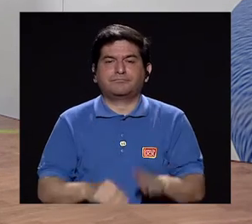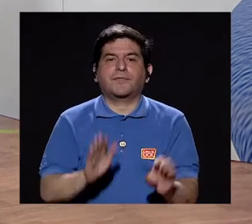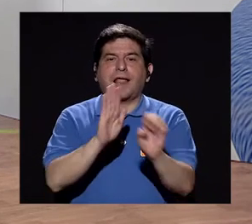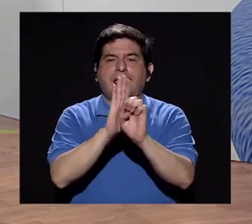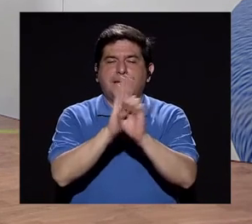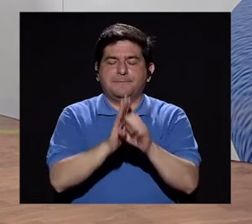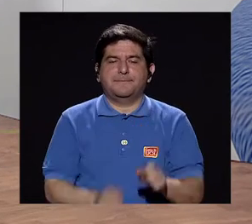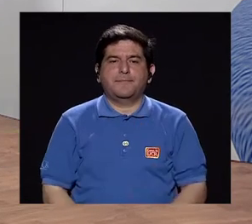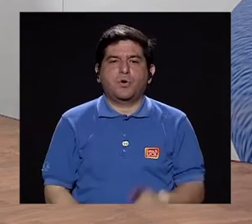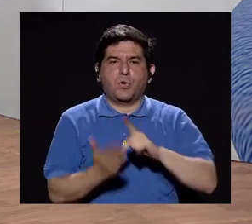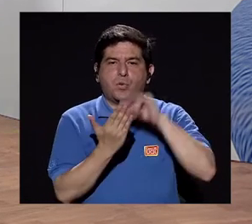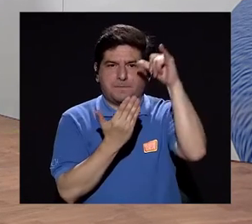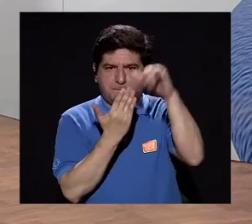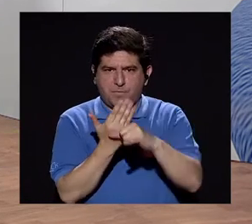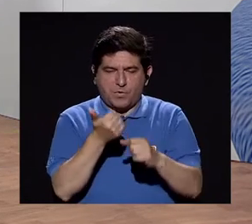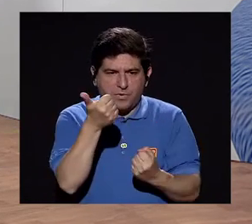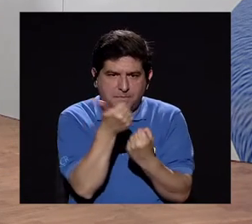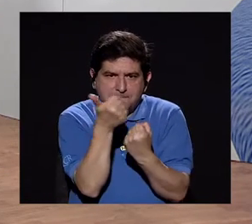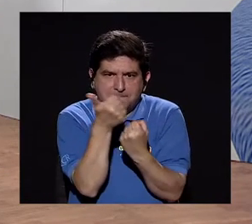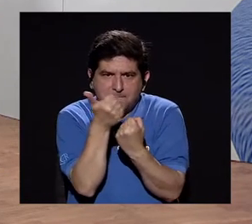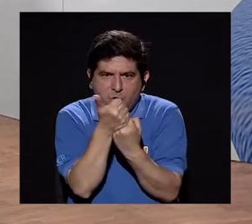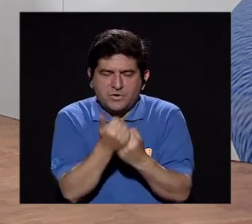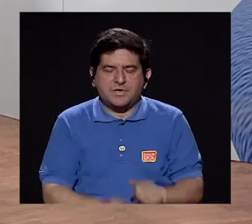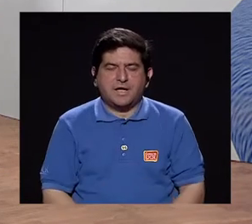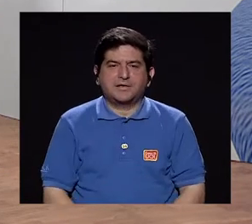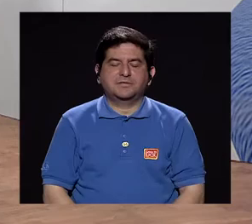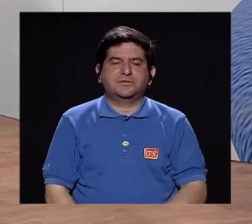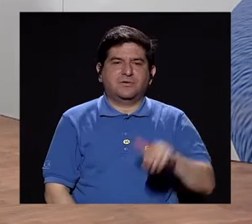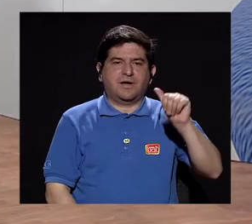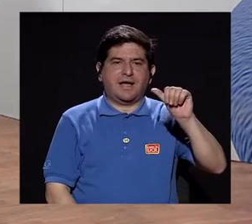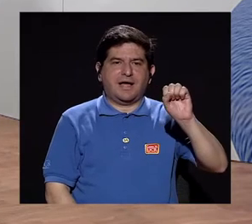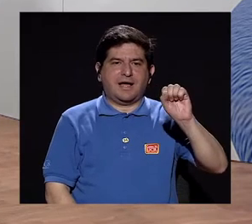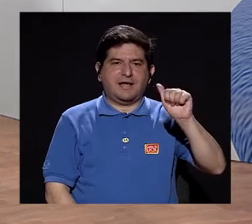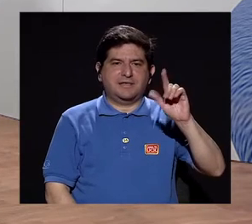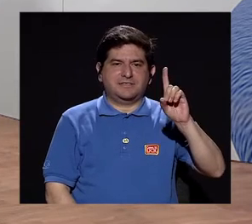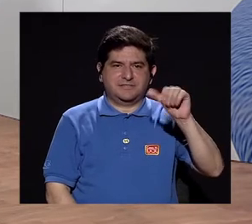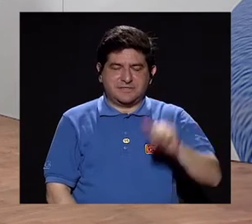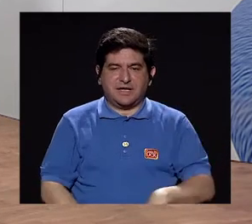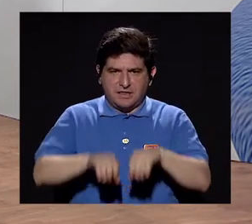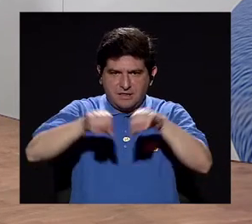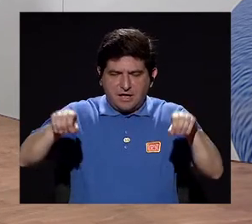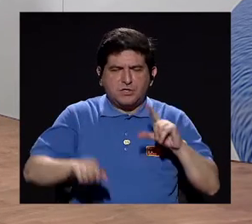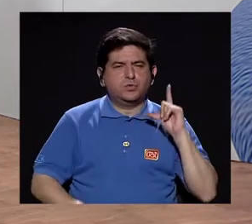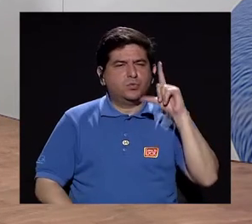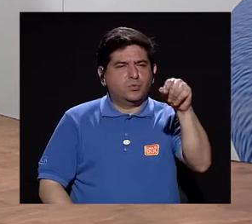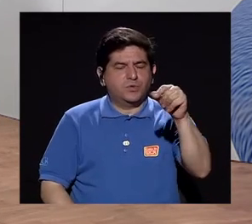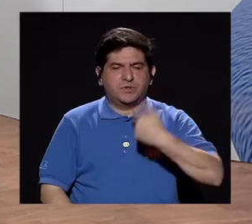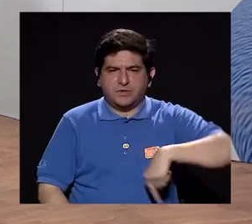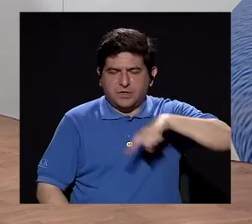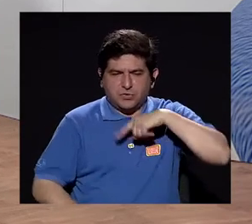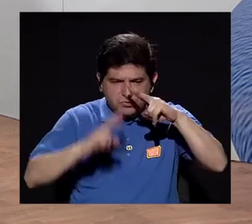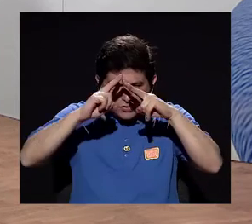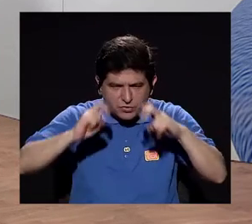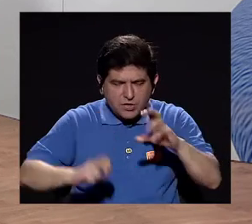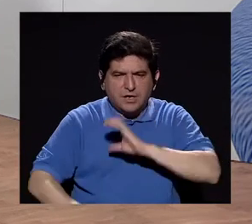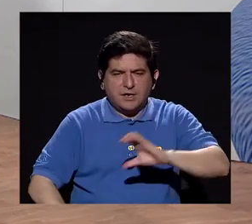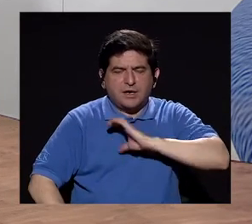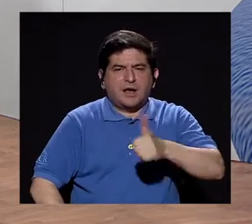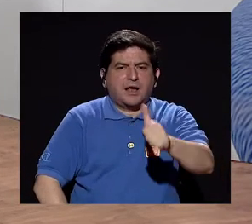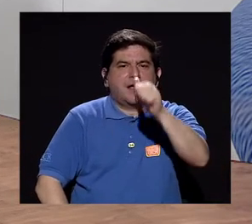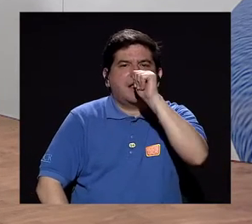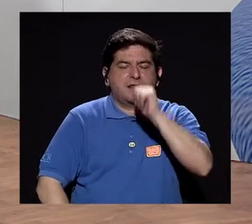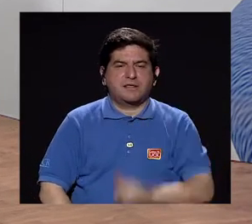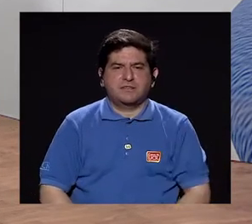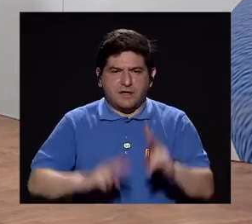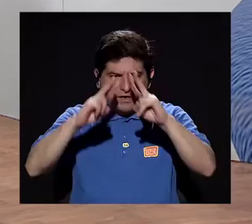ejemplo tenemos proyectos enfocados en el apoyo a assad a saco de ductos rurales donde realizamos análisis de calidad de